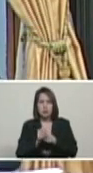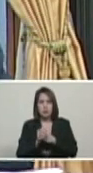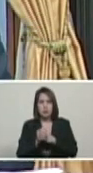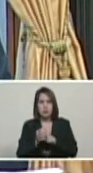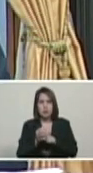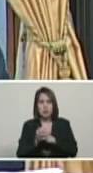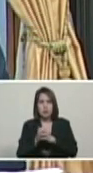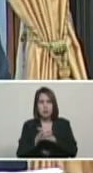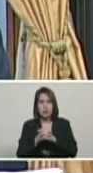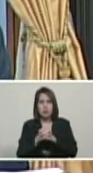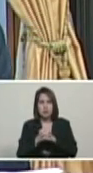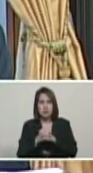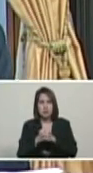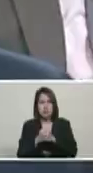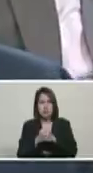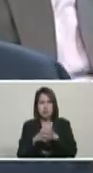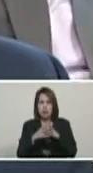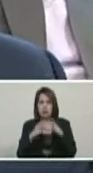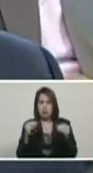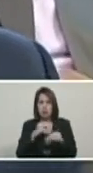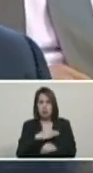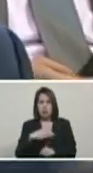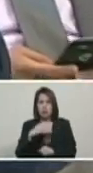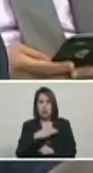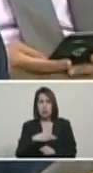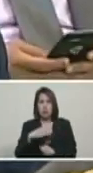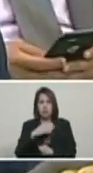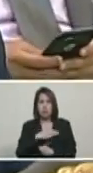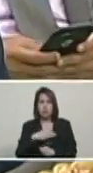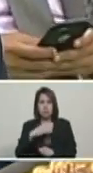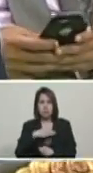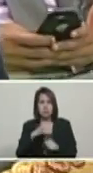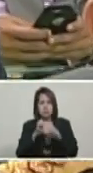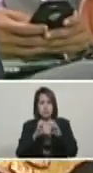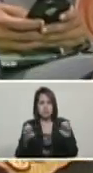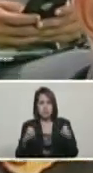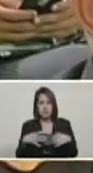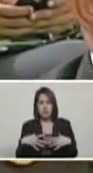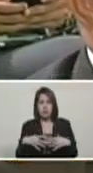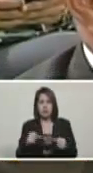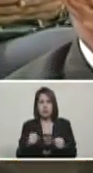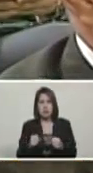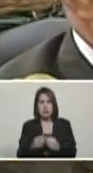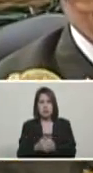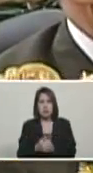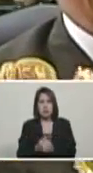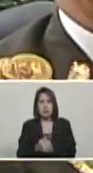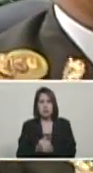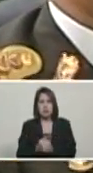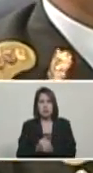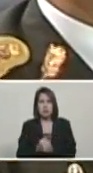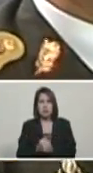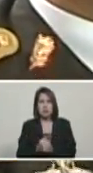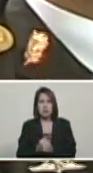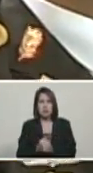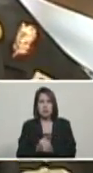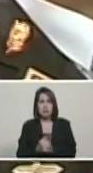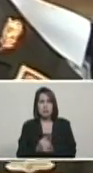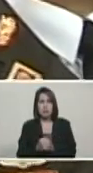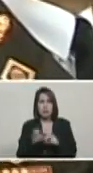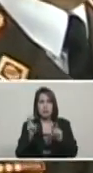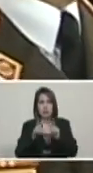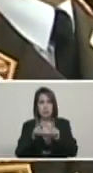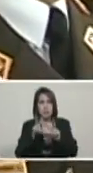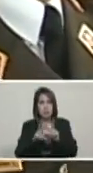todas las misiones de educación, salud, vivienda. La